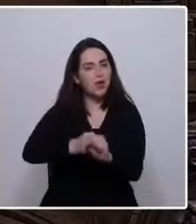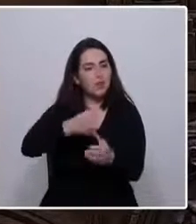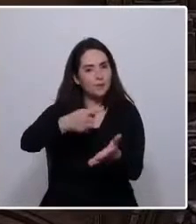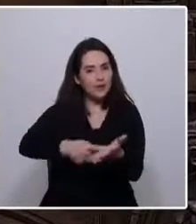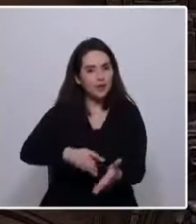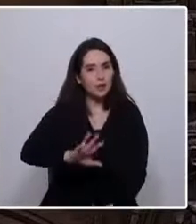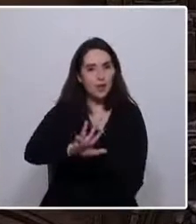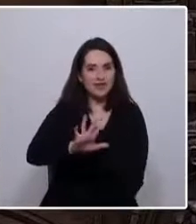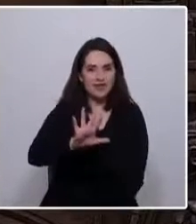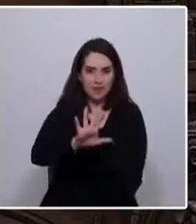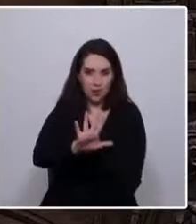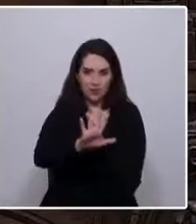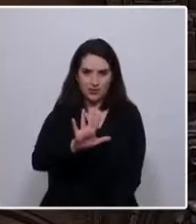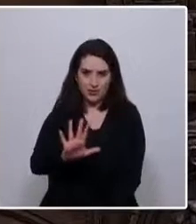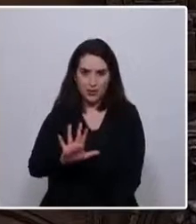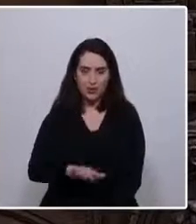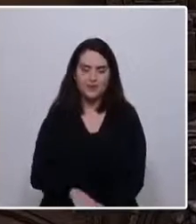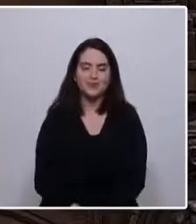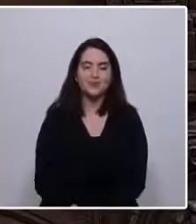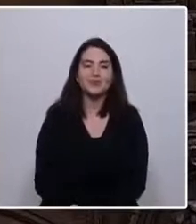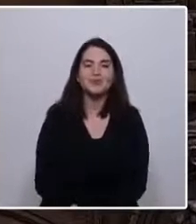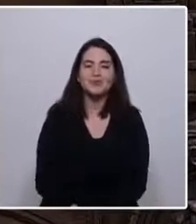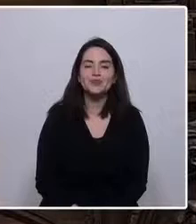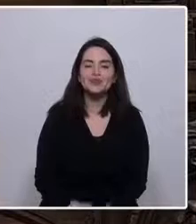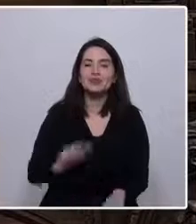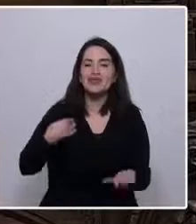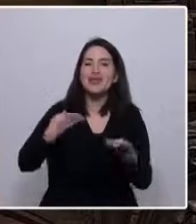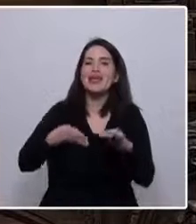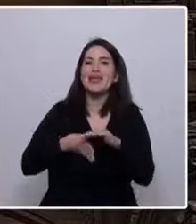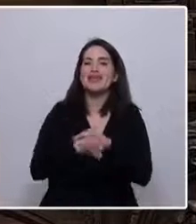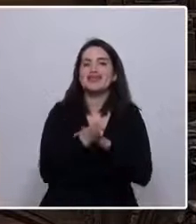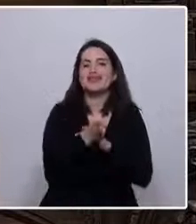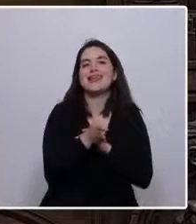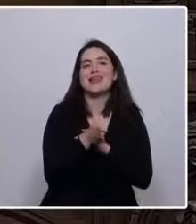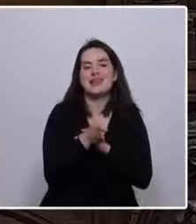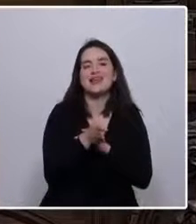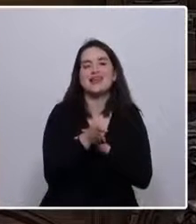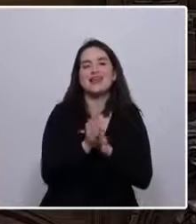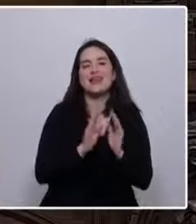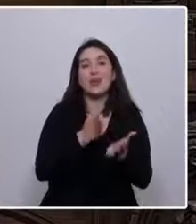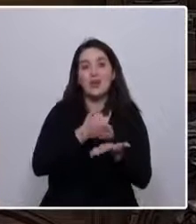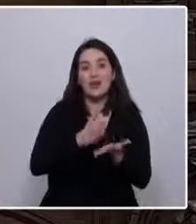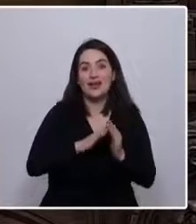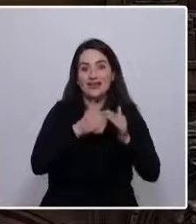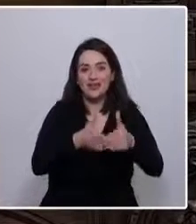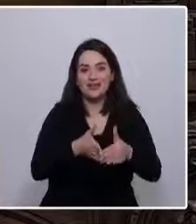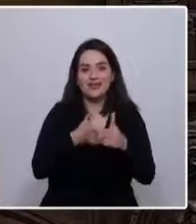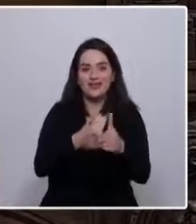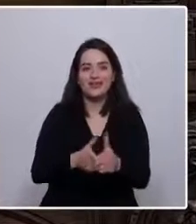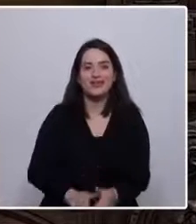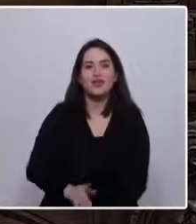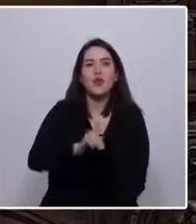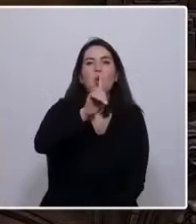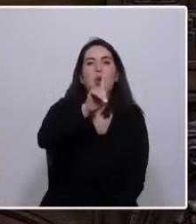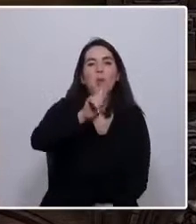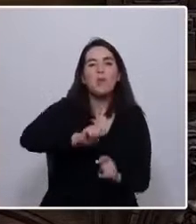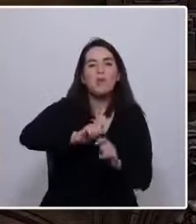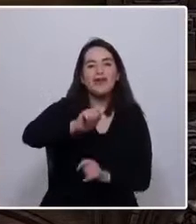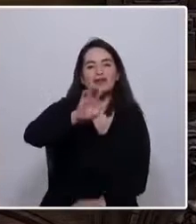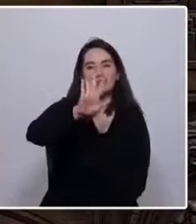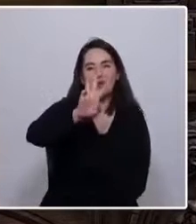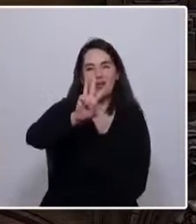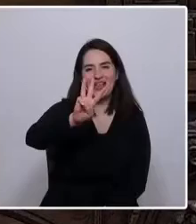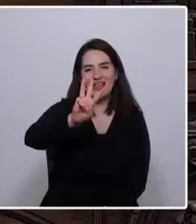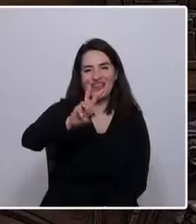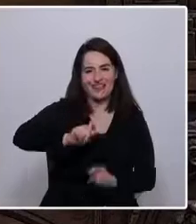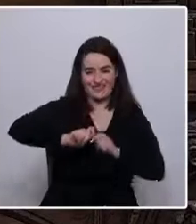1955 ingresé a la alma máter naval con un metro 53 de estatura